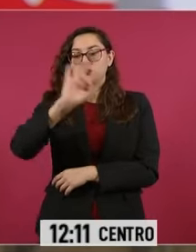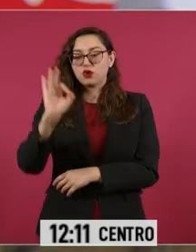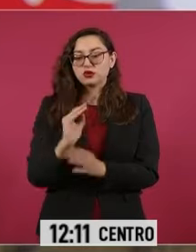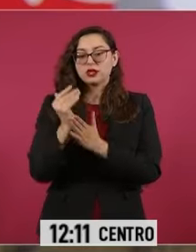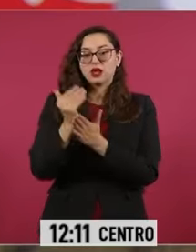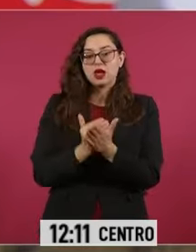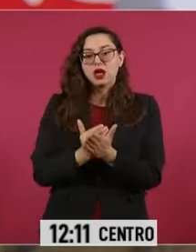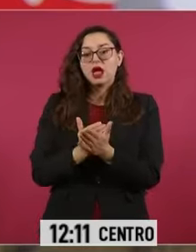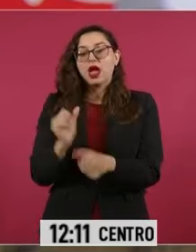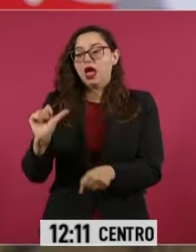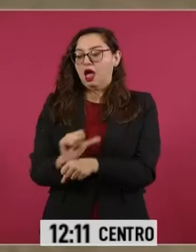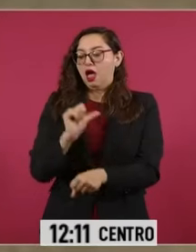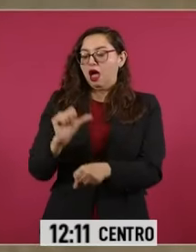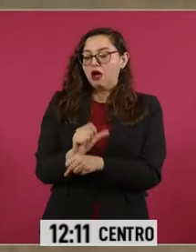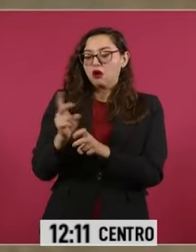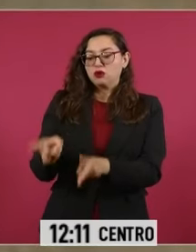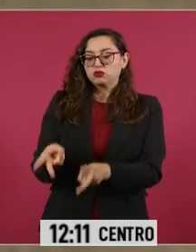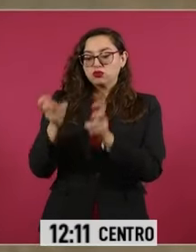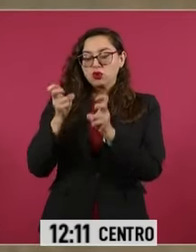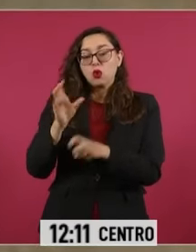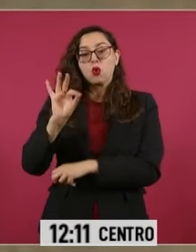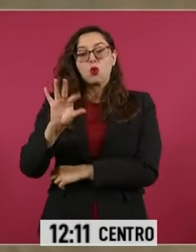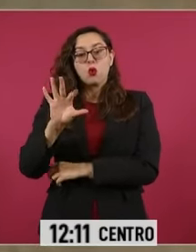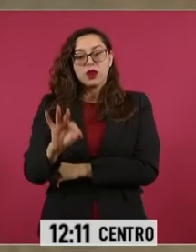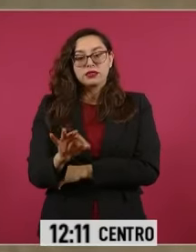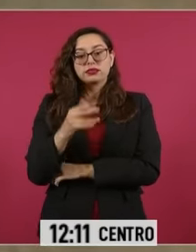37.6%, el robo de vehículo en